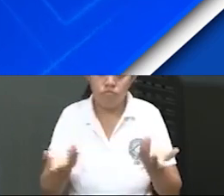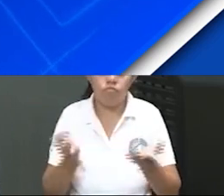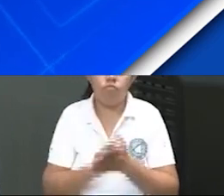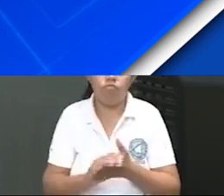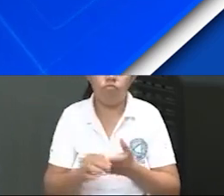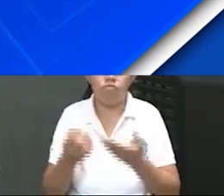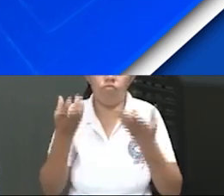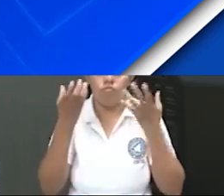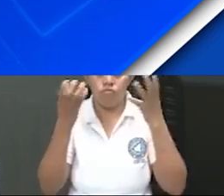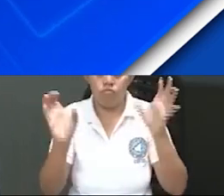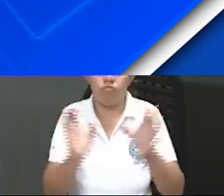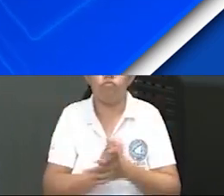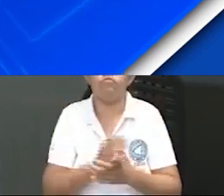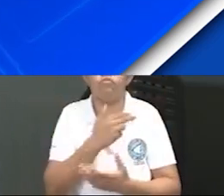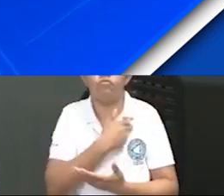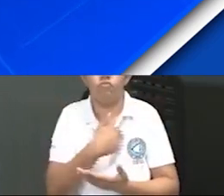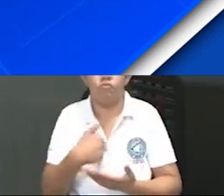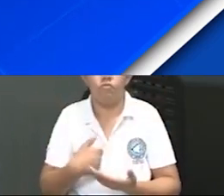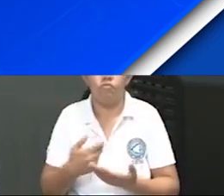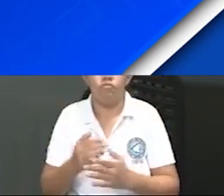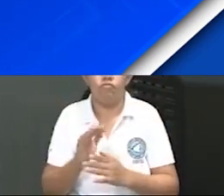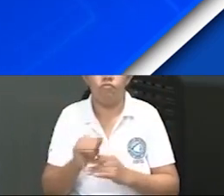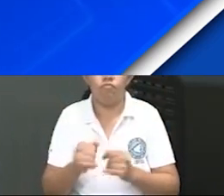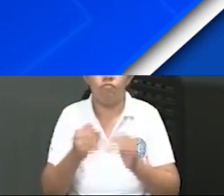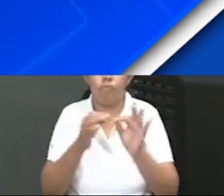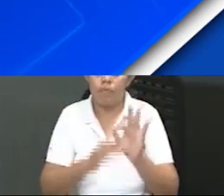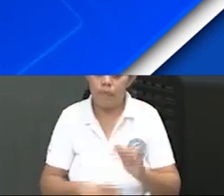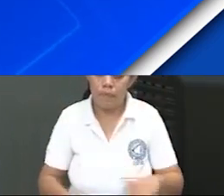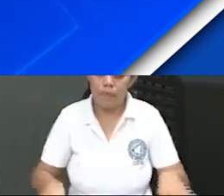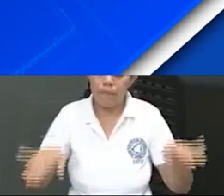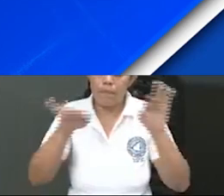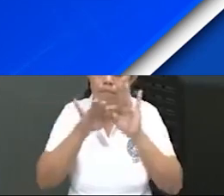laboratorio, con la finalidad de hacerlos